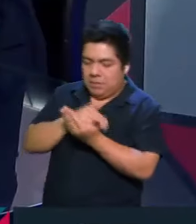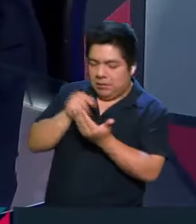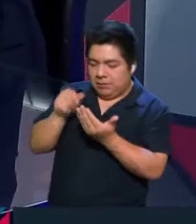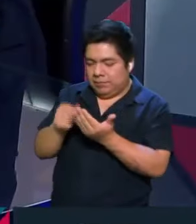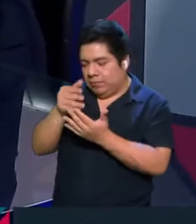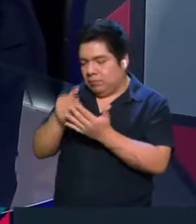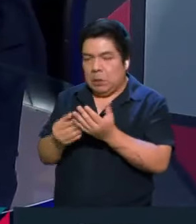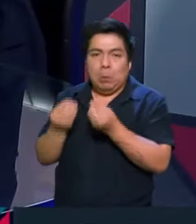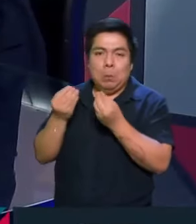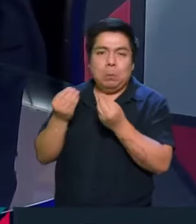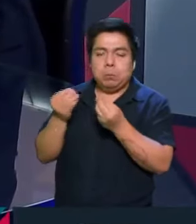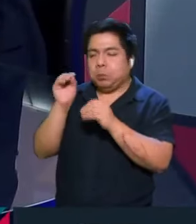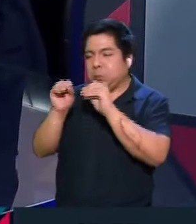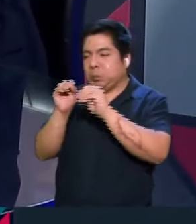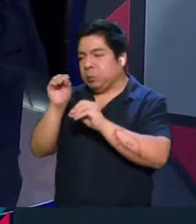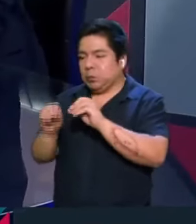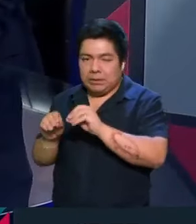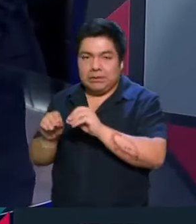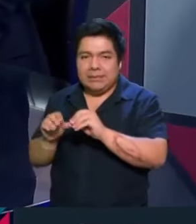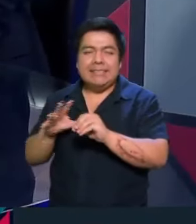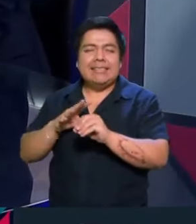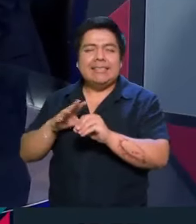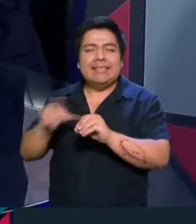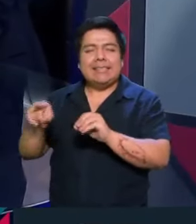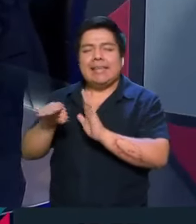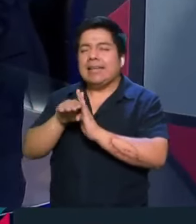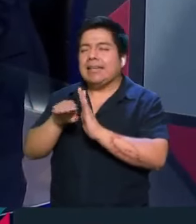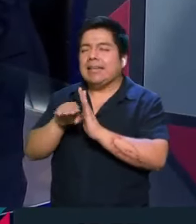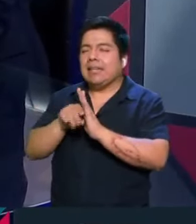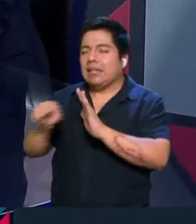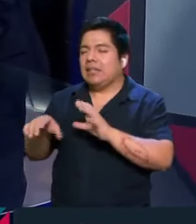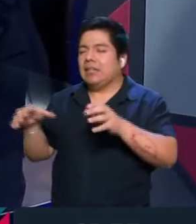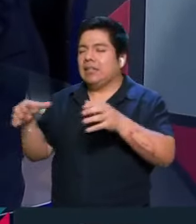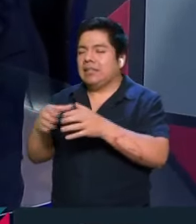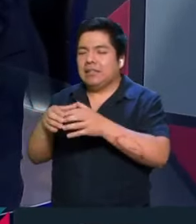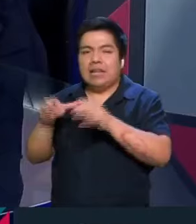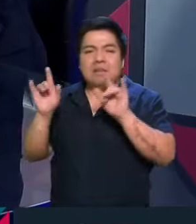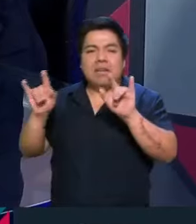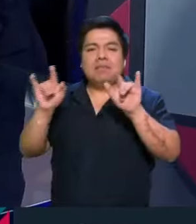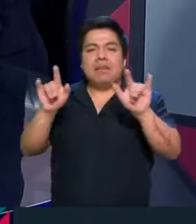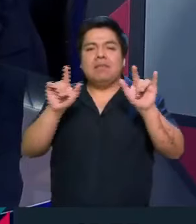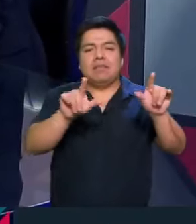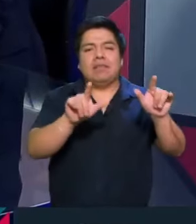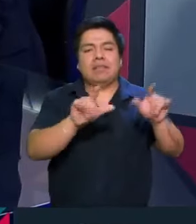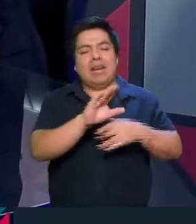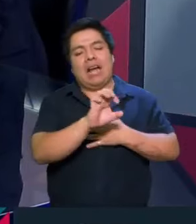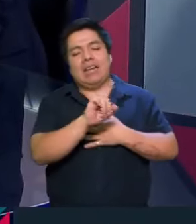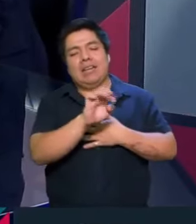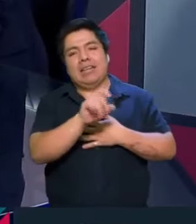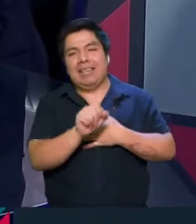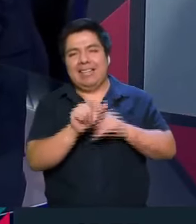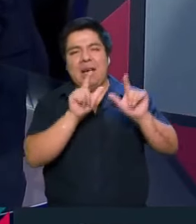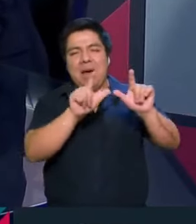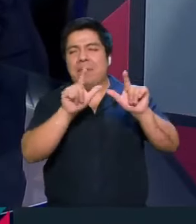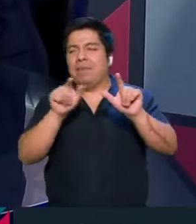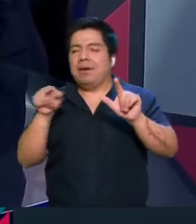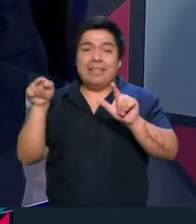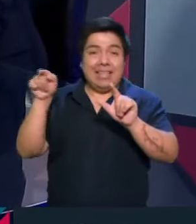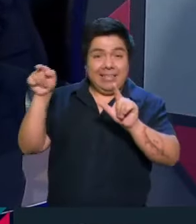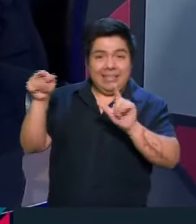cuántos grabados se incluyen, hay una sección dedicada a los carteles del taller, sí, claro, de la gráfica popular. Y